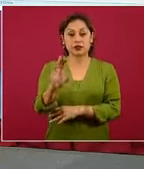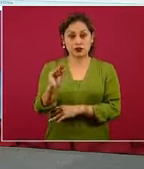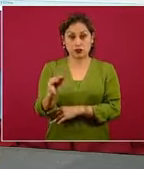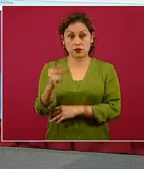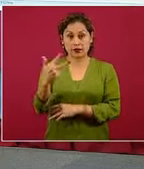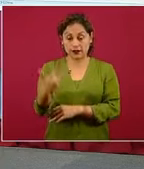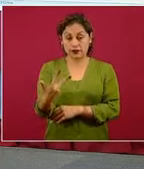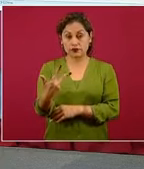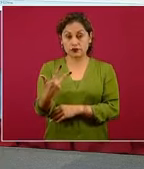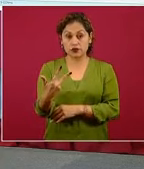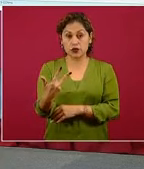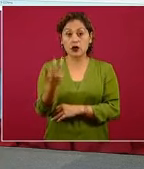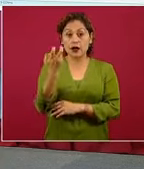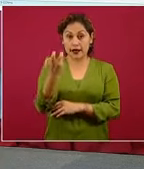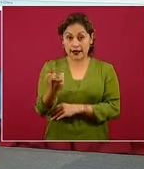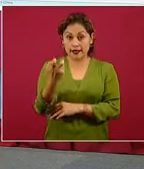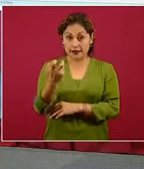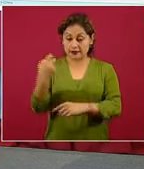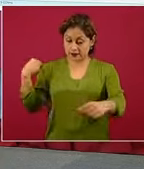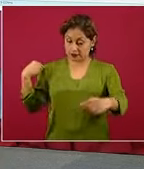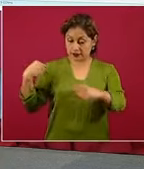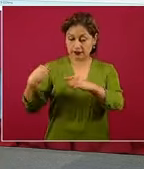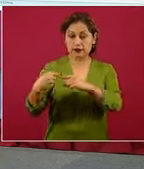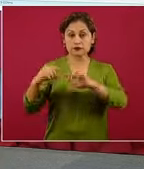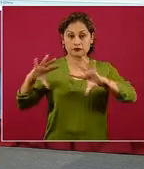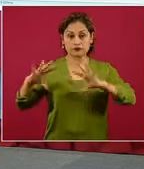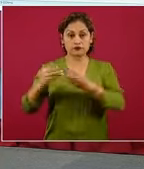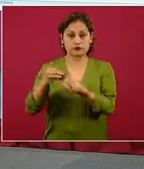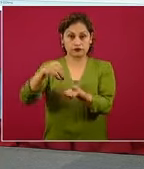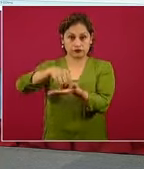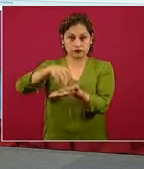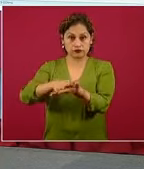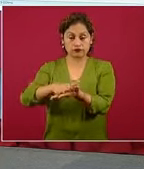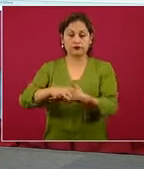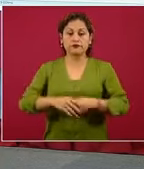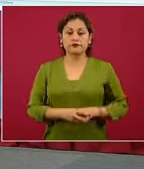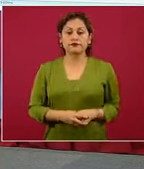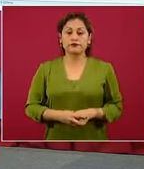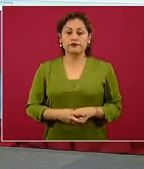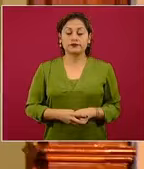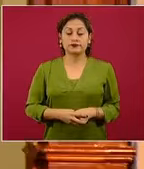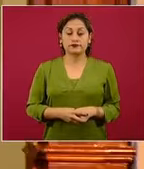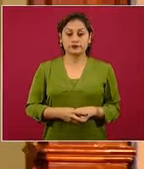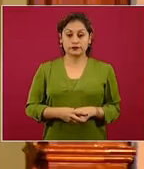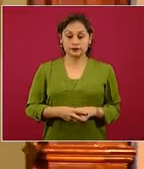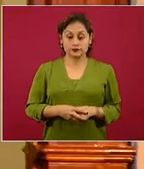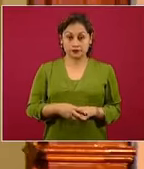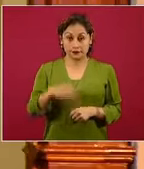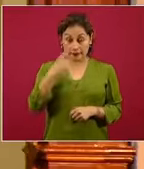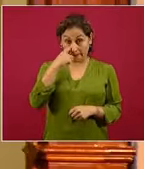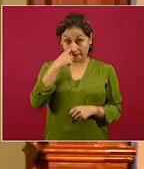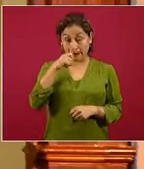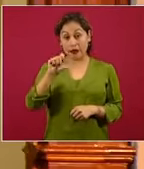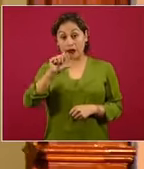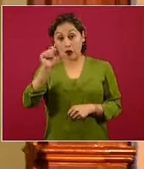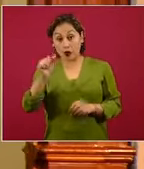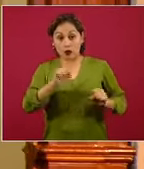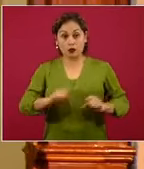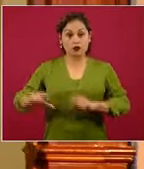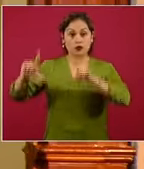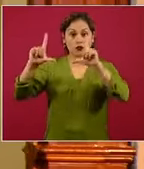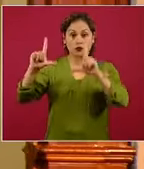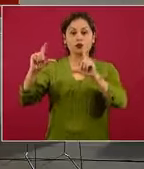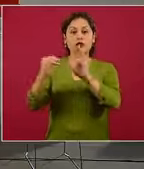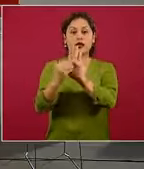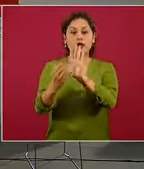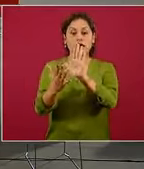118.598 es el corte en función de la base del día de hoy. Si vemos la siguiente diapositiva, actualizamos